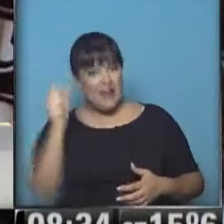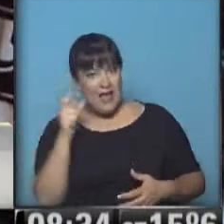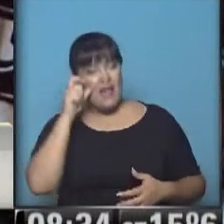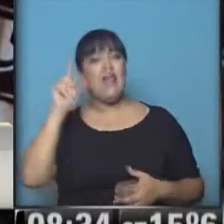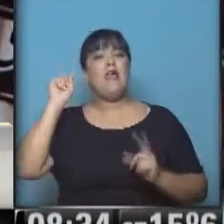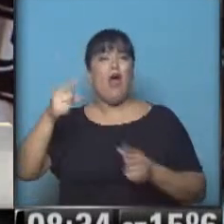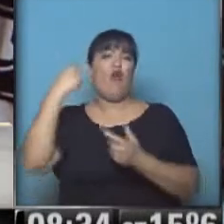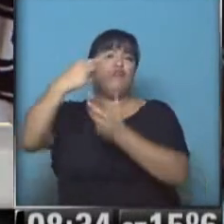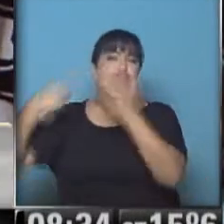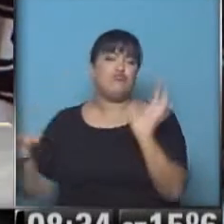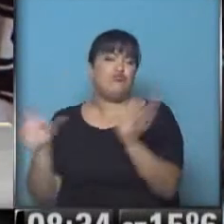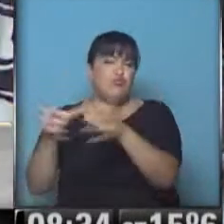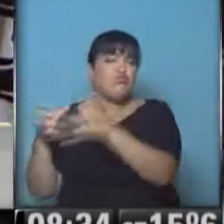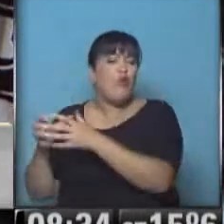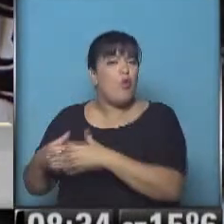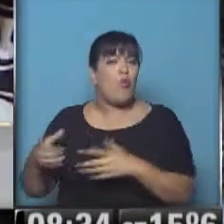Banca, los Bulldogs, pero la verdad que